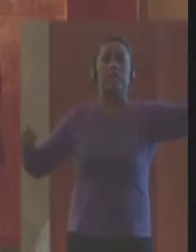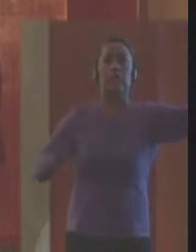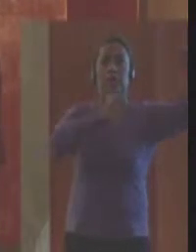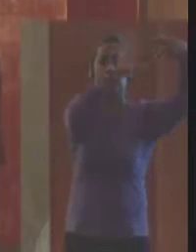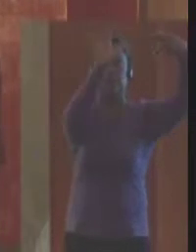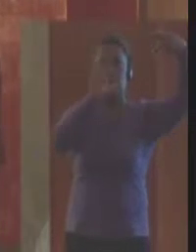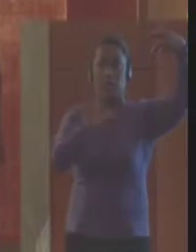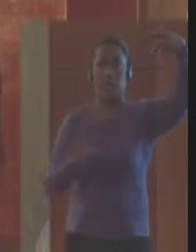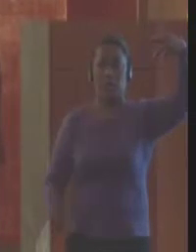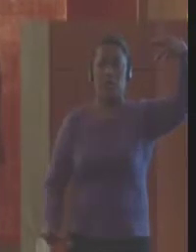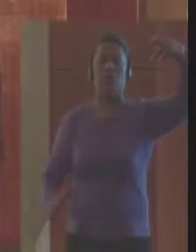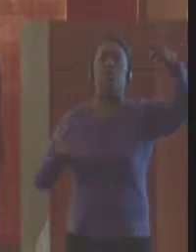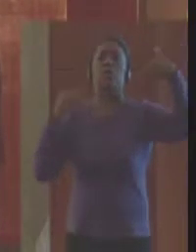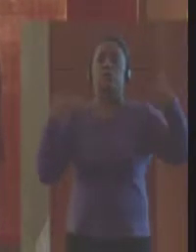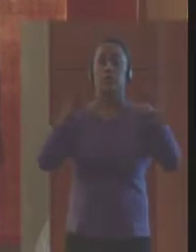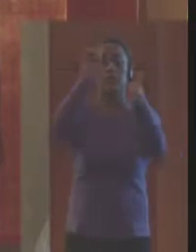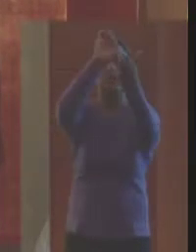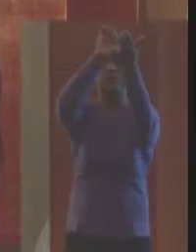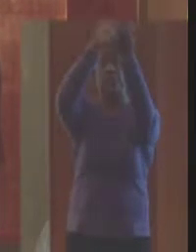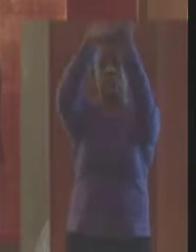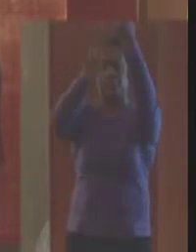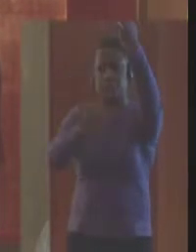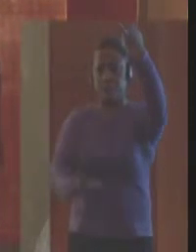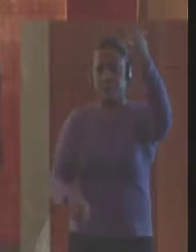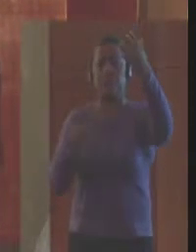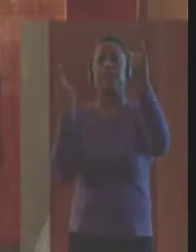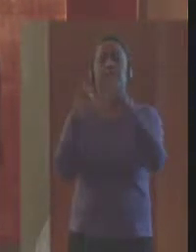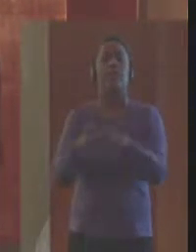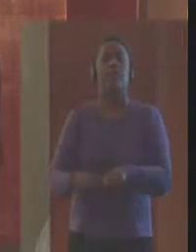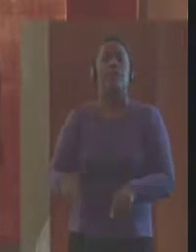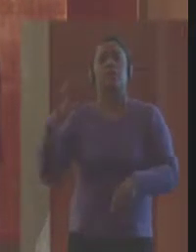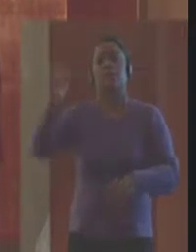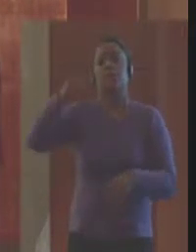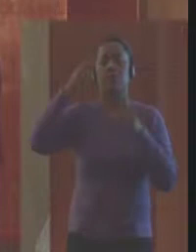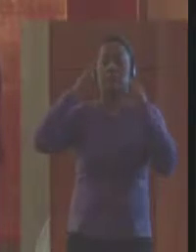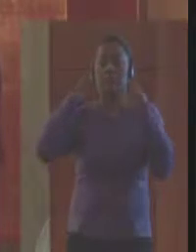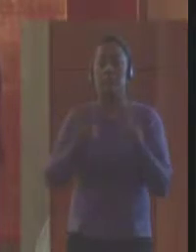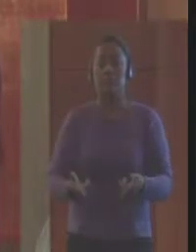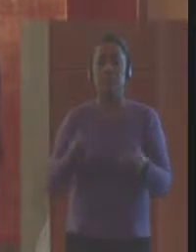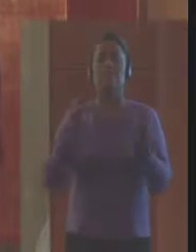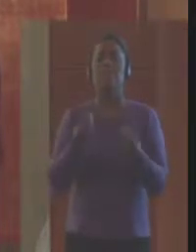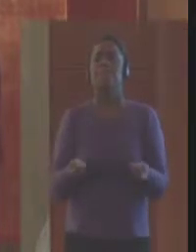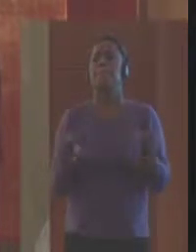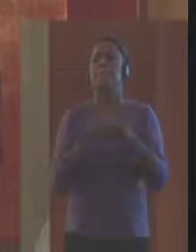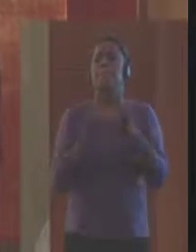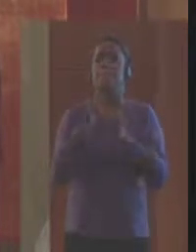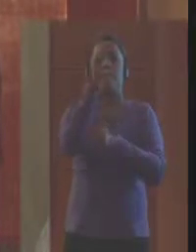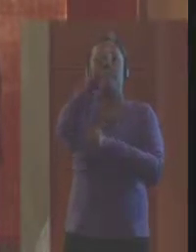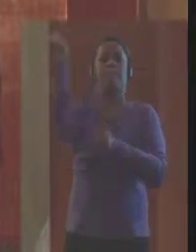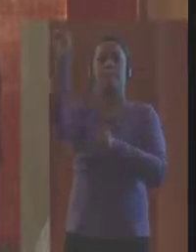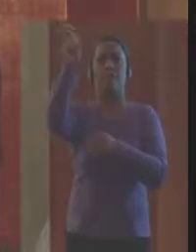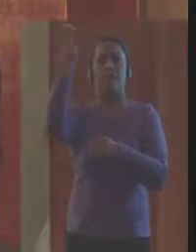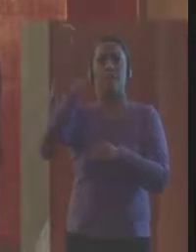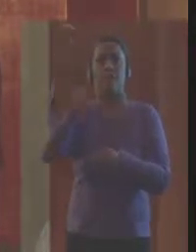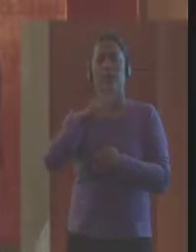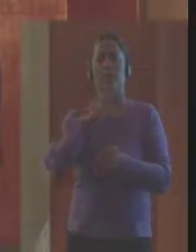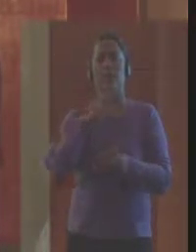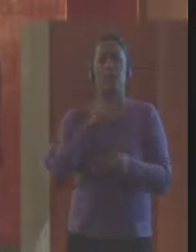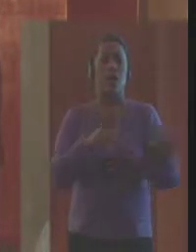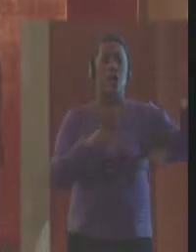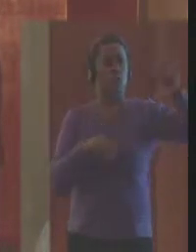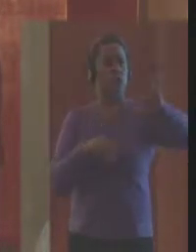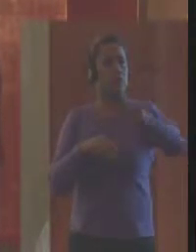la ciudad metropolitana como tal requiere prácticamente en su 100% del agua de la